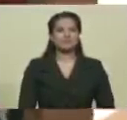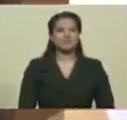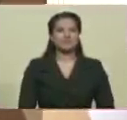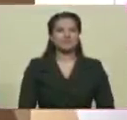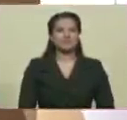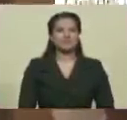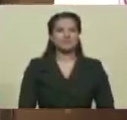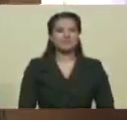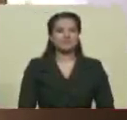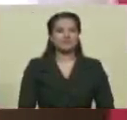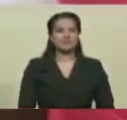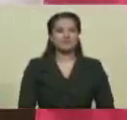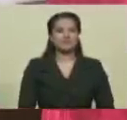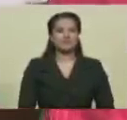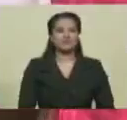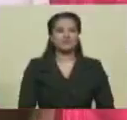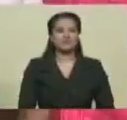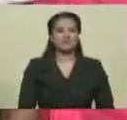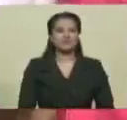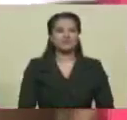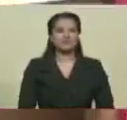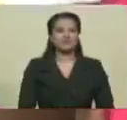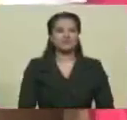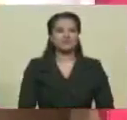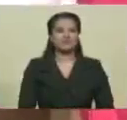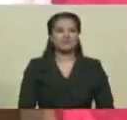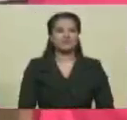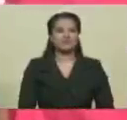Ya, salte, Javier, salte, salte de ahí tú, salte.